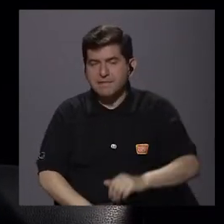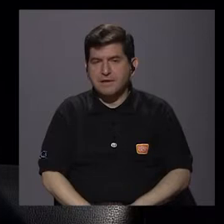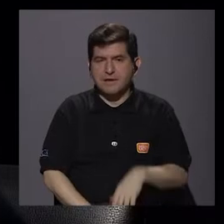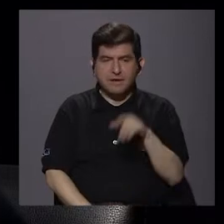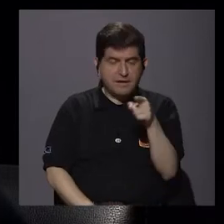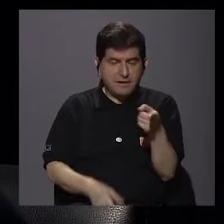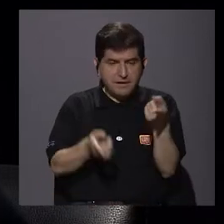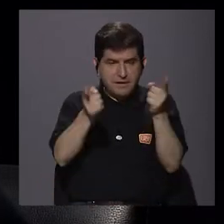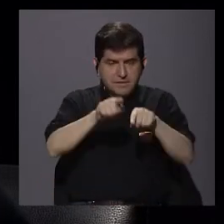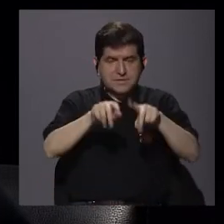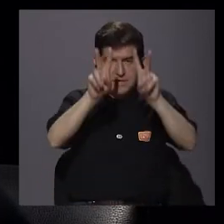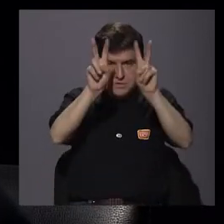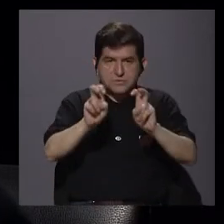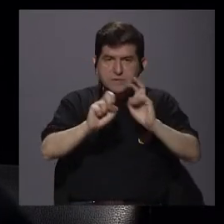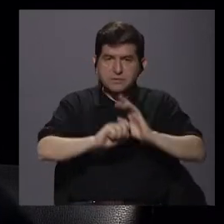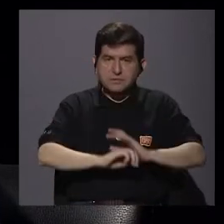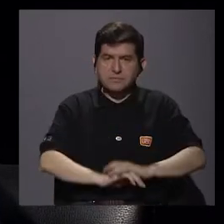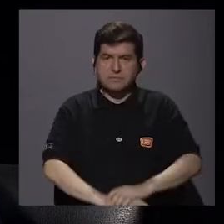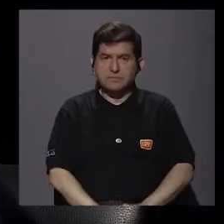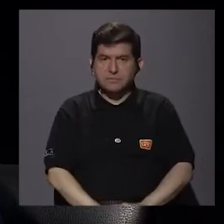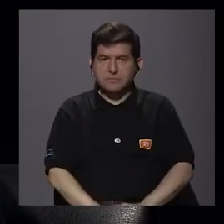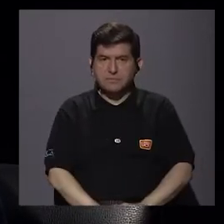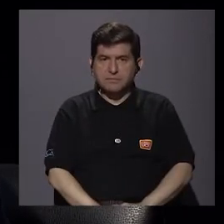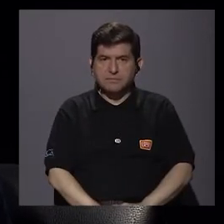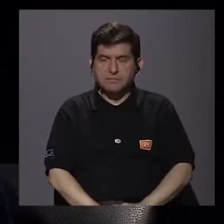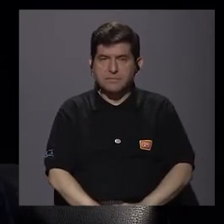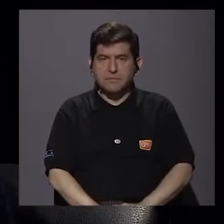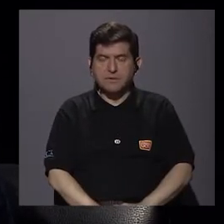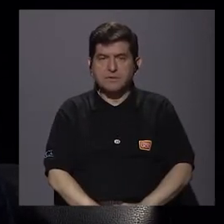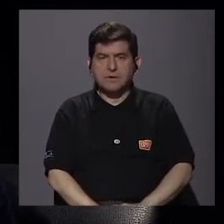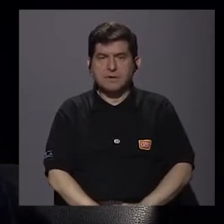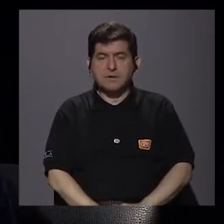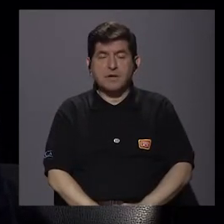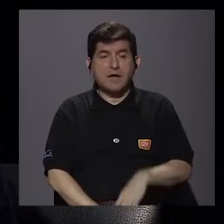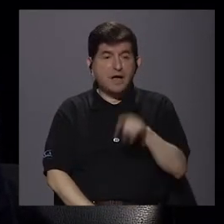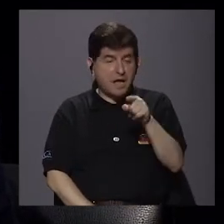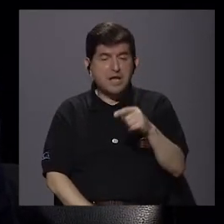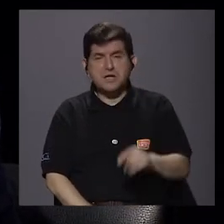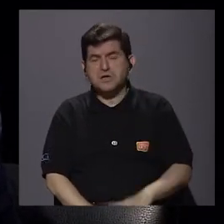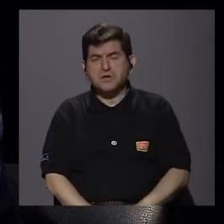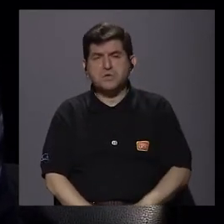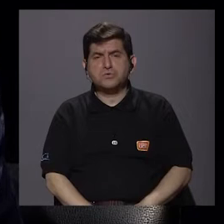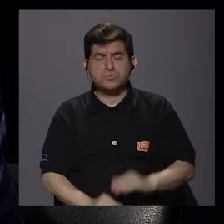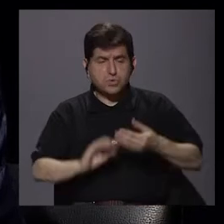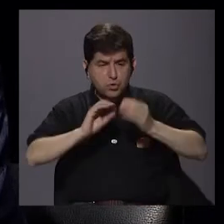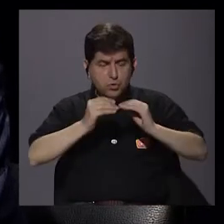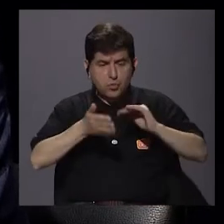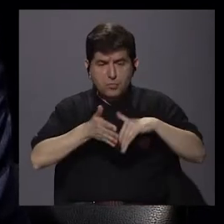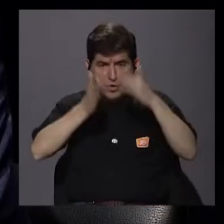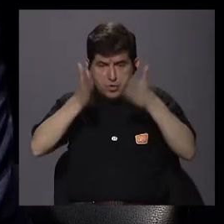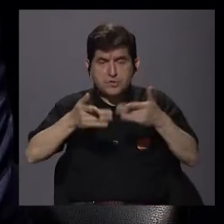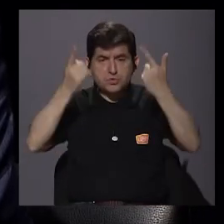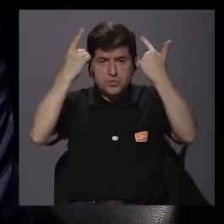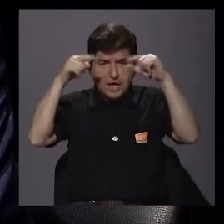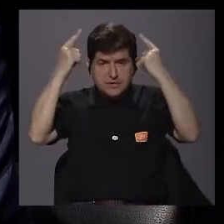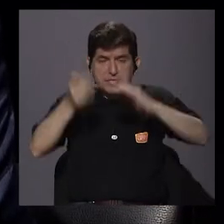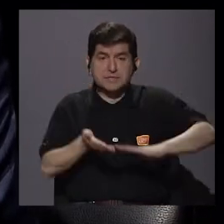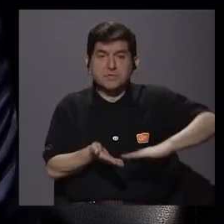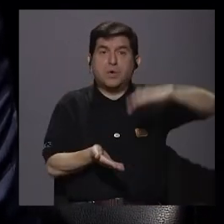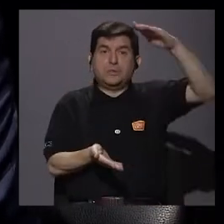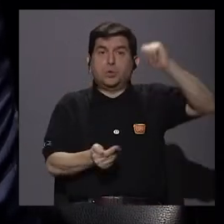el la prueba es decir no la prueba porque no había pero que tenía el número de alumnos con